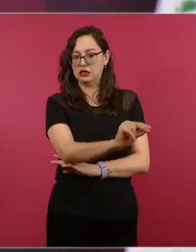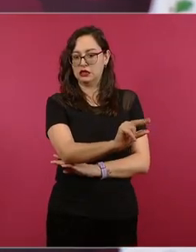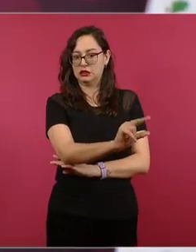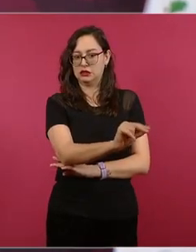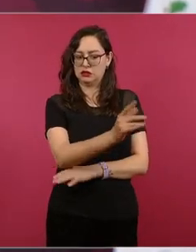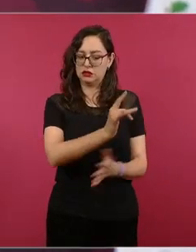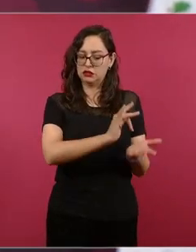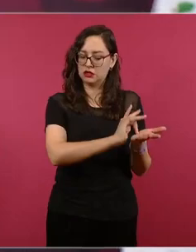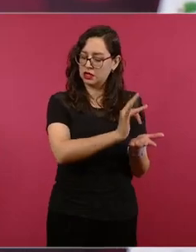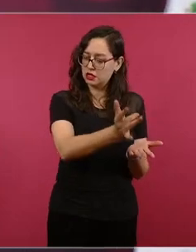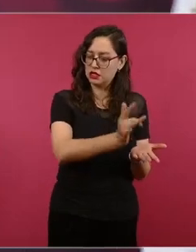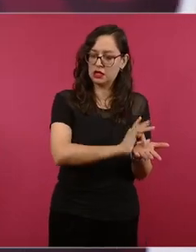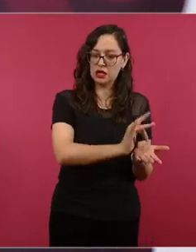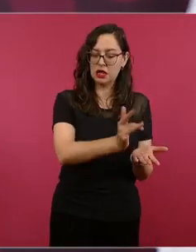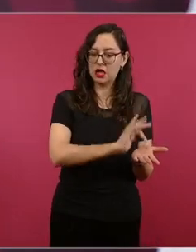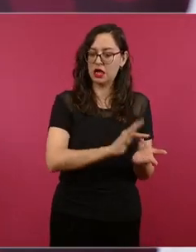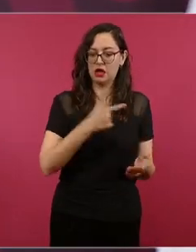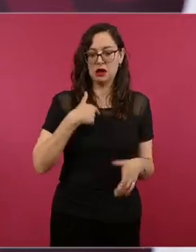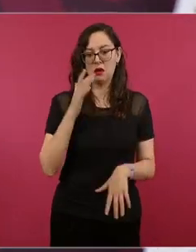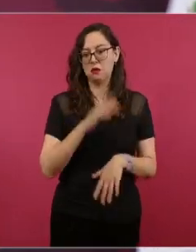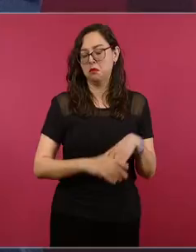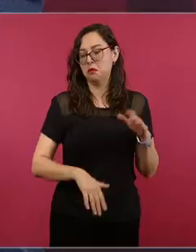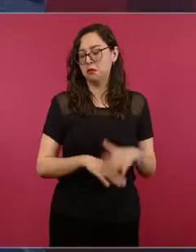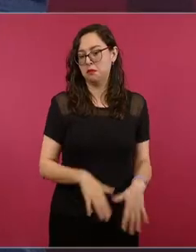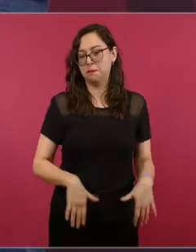gracias, gracias, Safo.